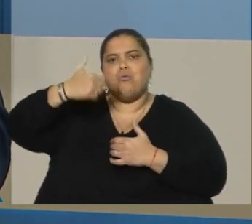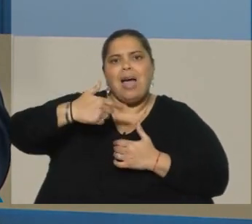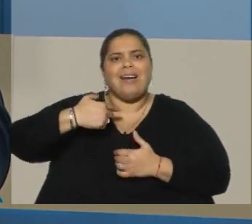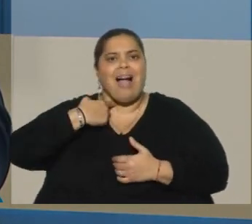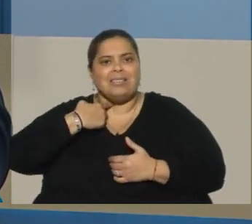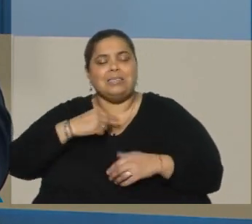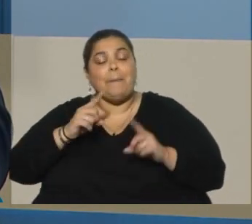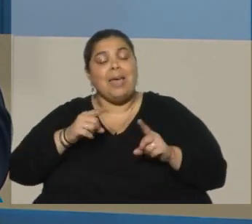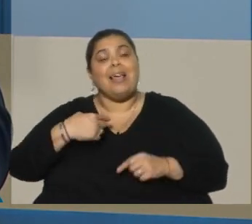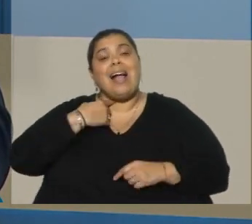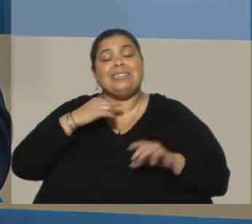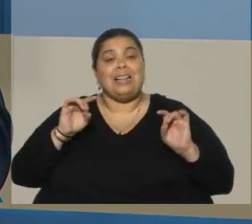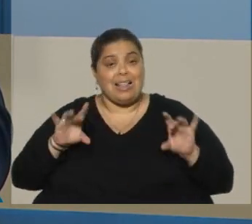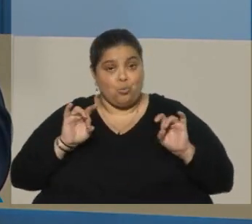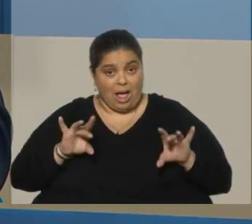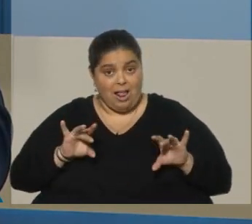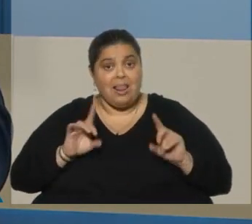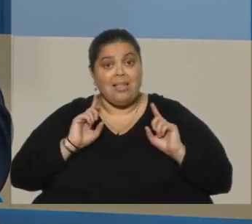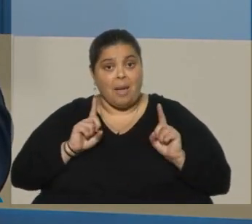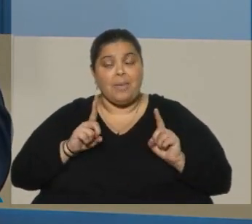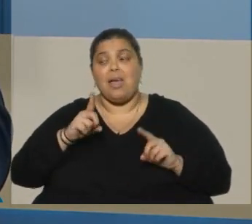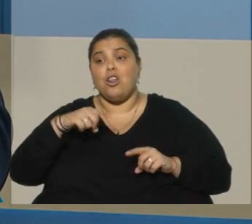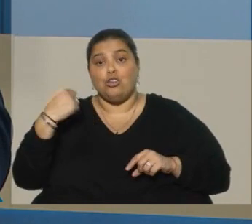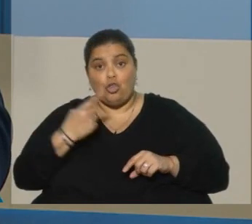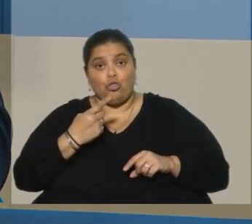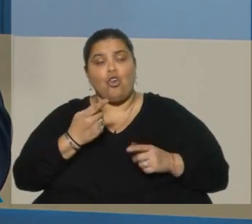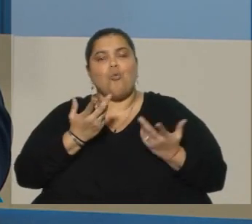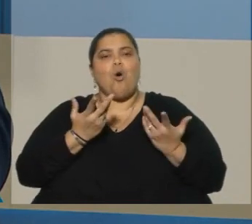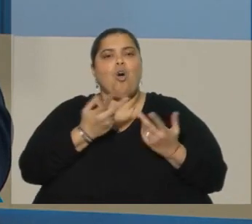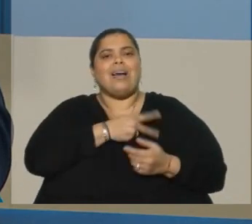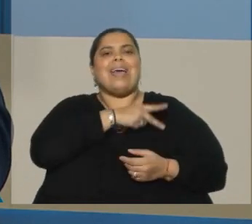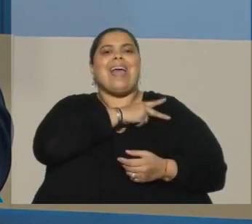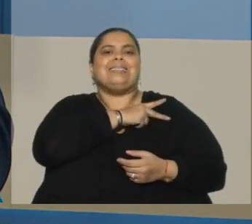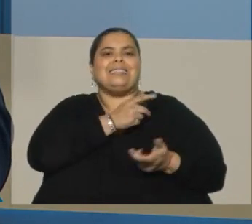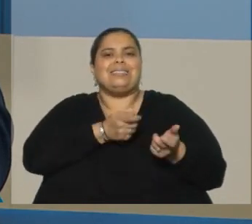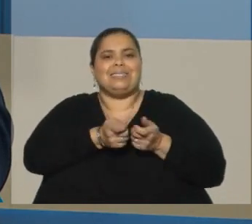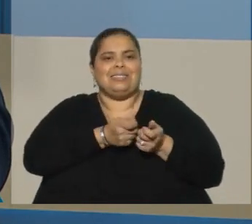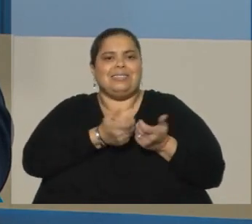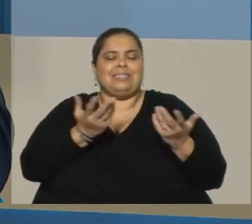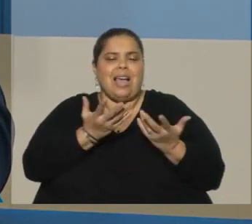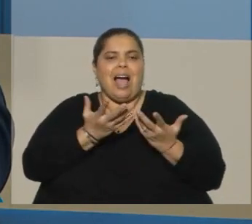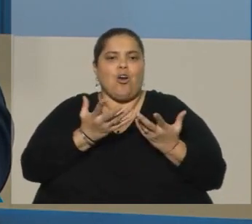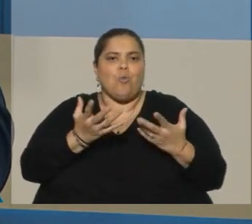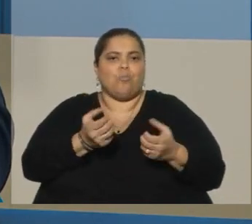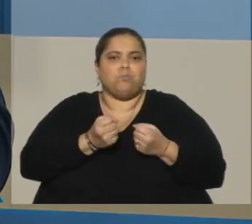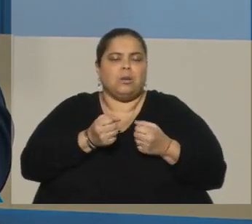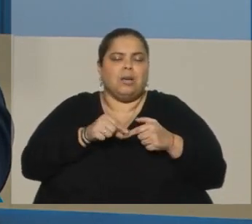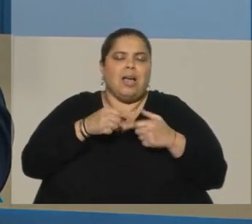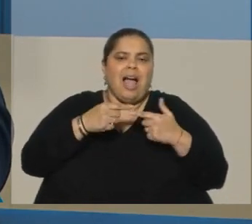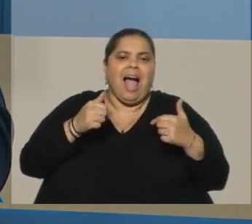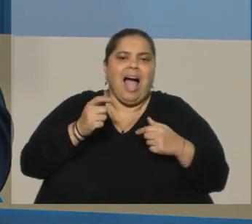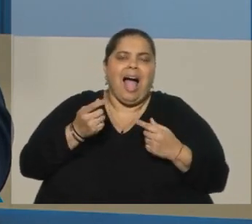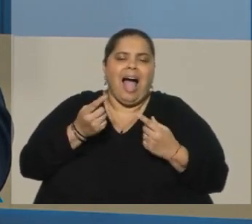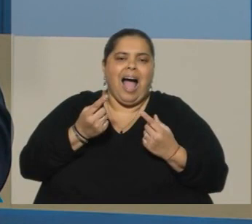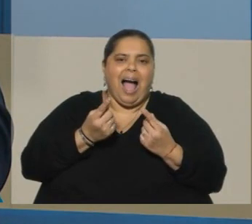gas natural, nosotros estamos actuando como gerenciadores de una tenencia accionaria que tiene la